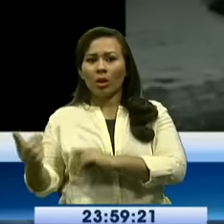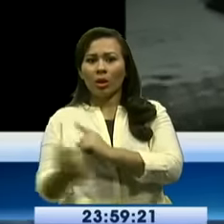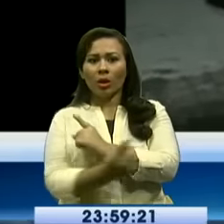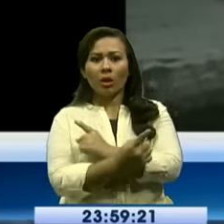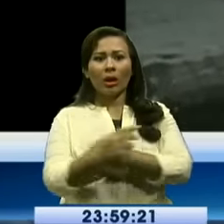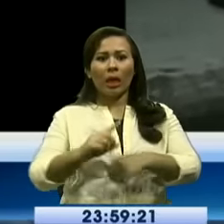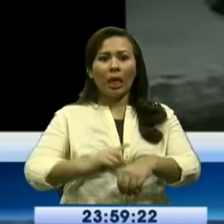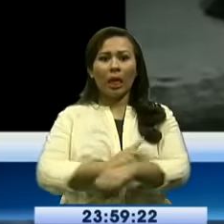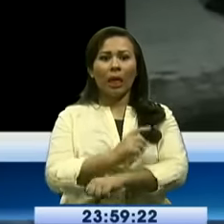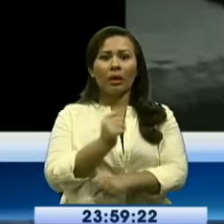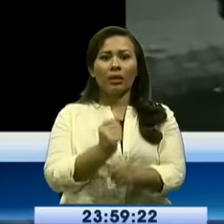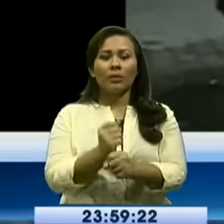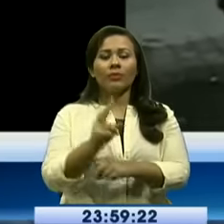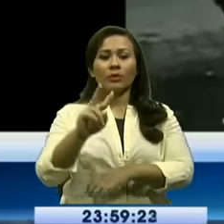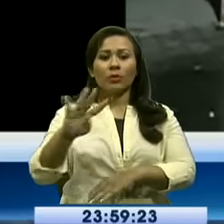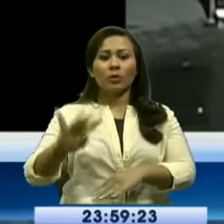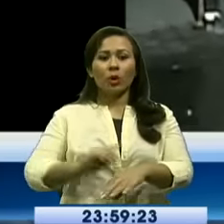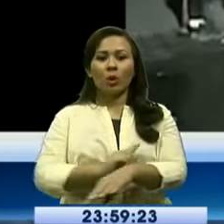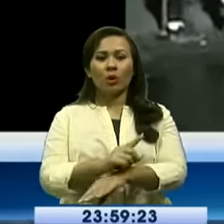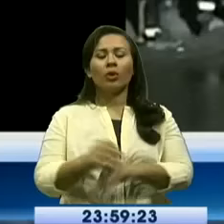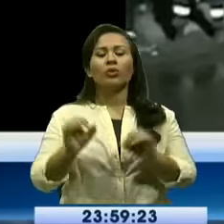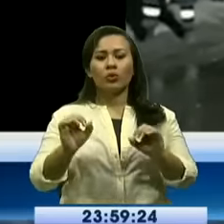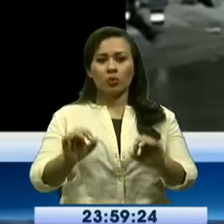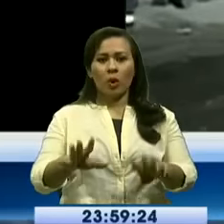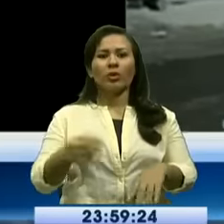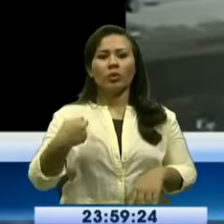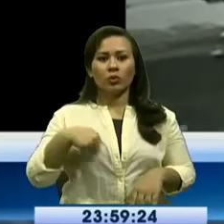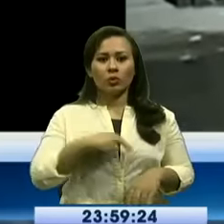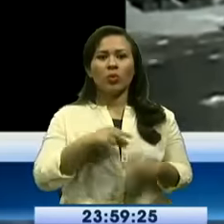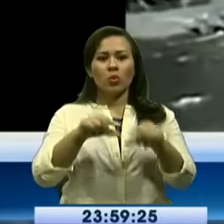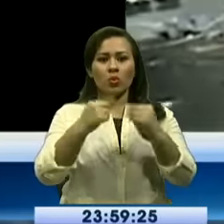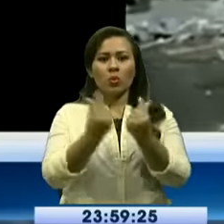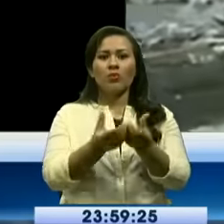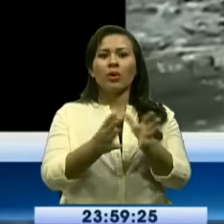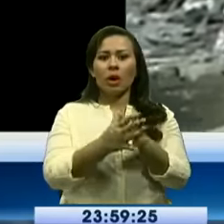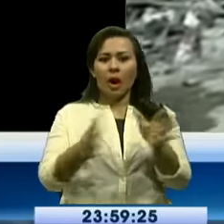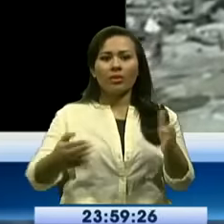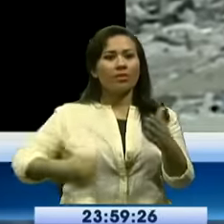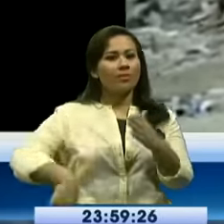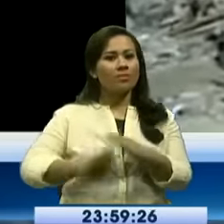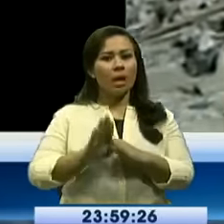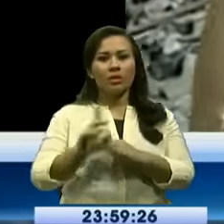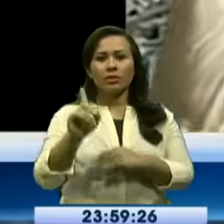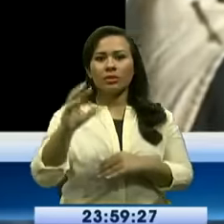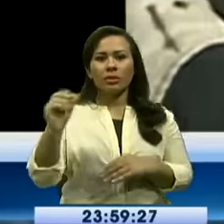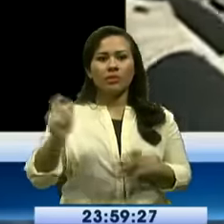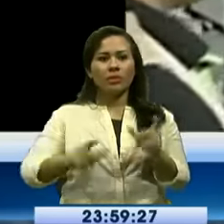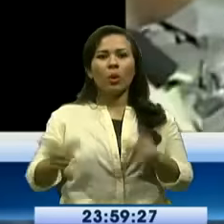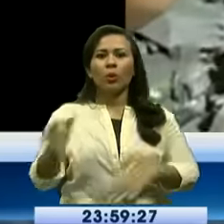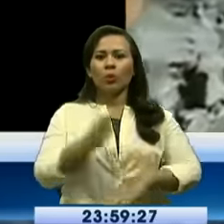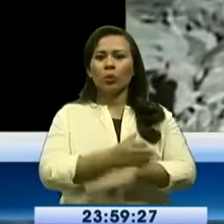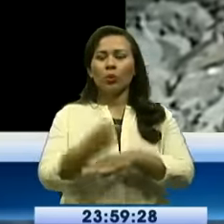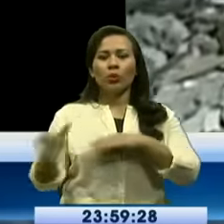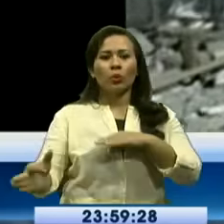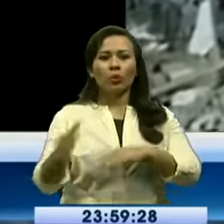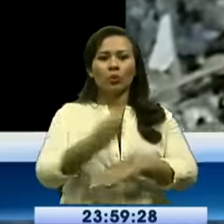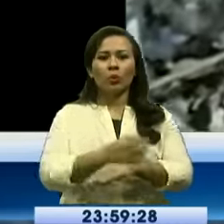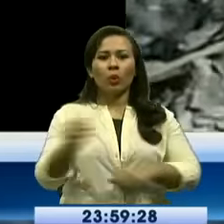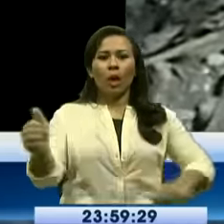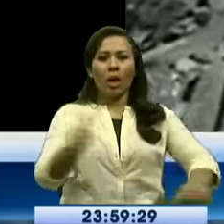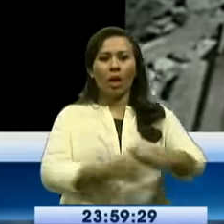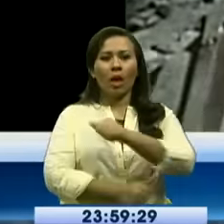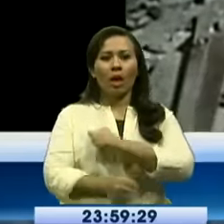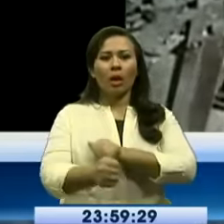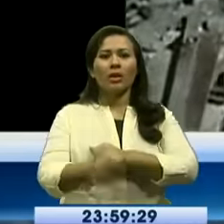laborar 24/7. Afortunadamente tenemos un grupo bastante grande, más allá de 100 personas, las mismas que se pueden turnar y relevarse,